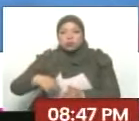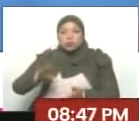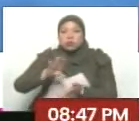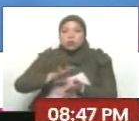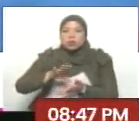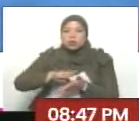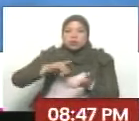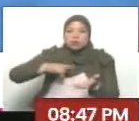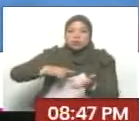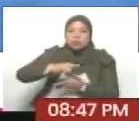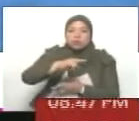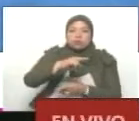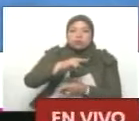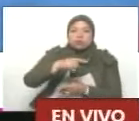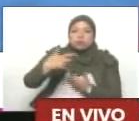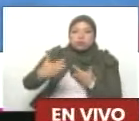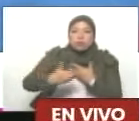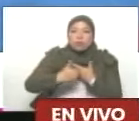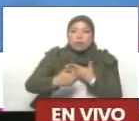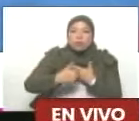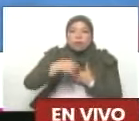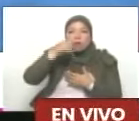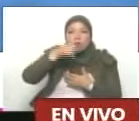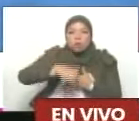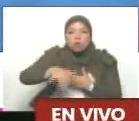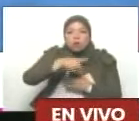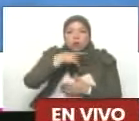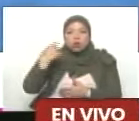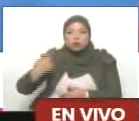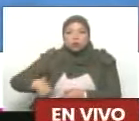ataque criminal terrorista contra el pueblo de Rusia.